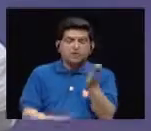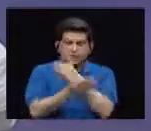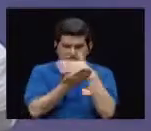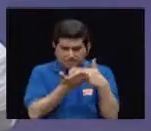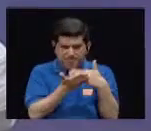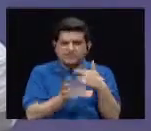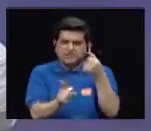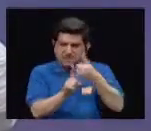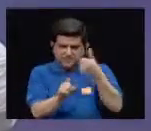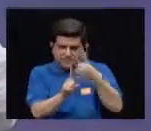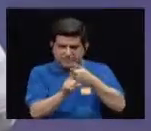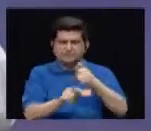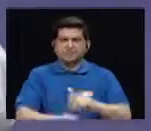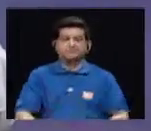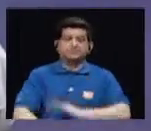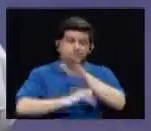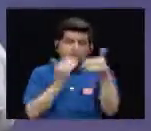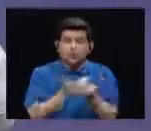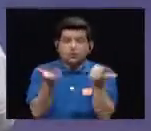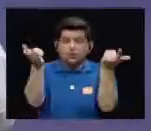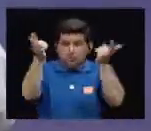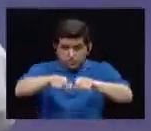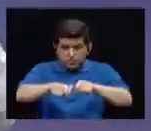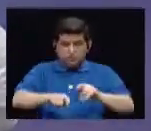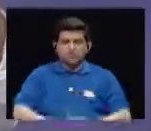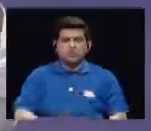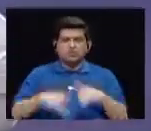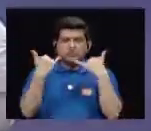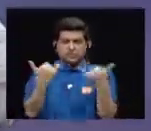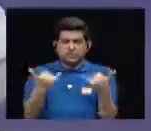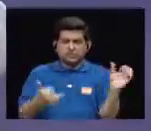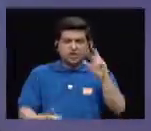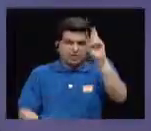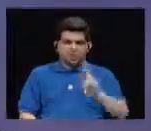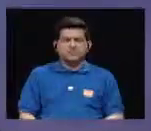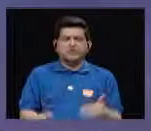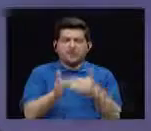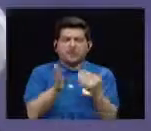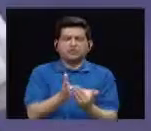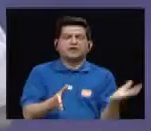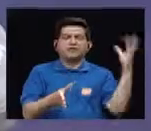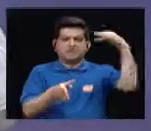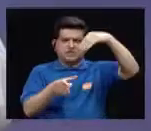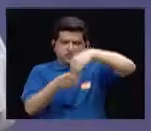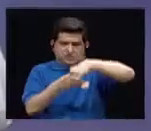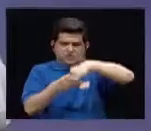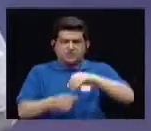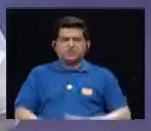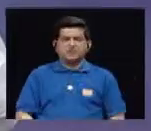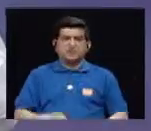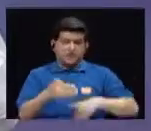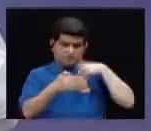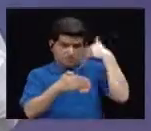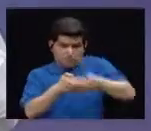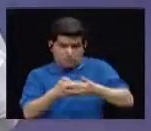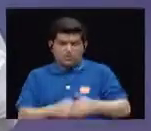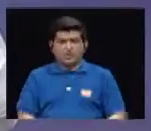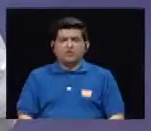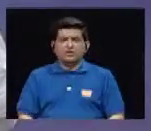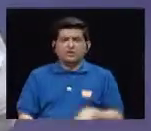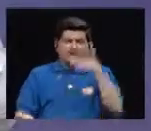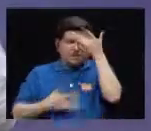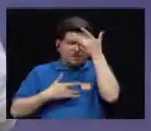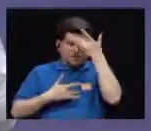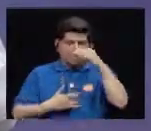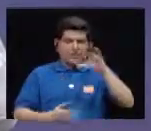campaña en sí, ¿verdad? Todo lo que ocurrió, y ya cuando Costa Rica se reincorpora, digamos, después de que la peste